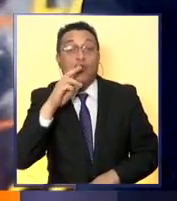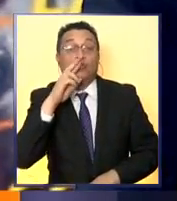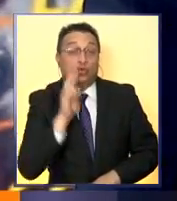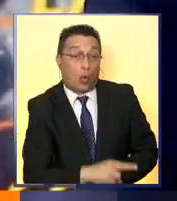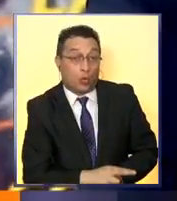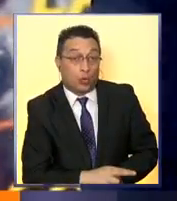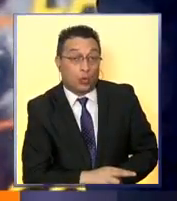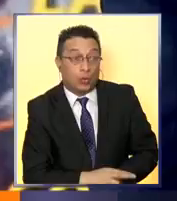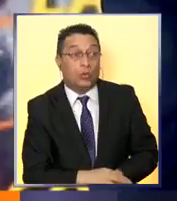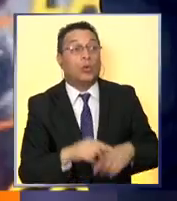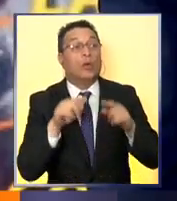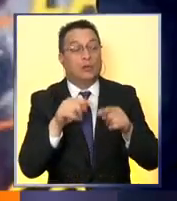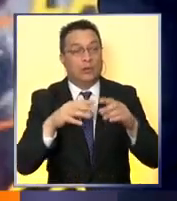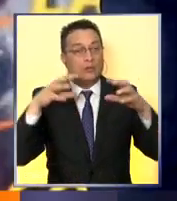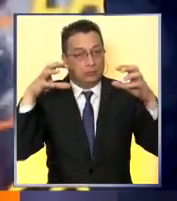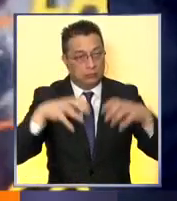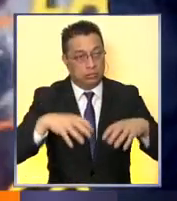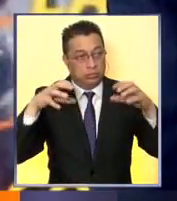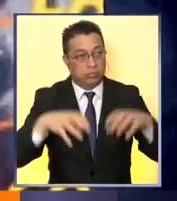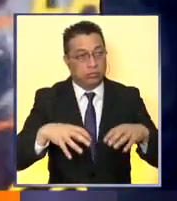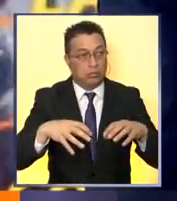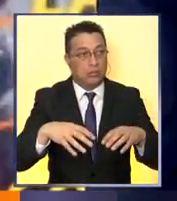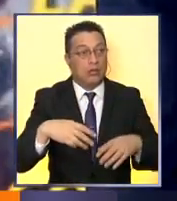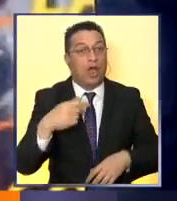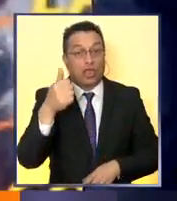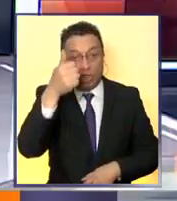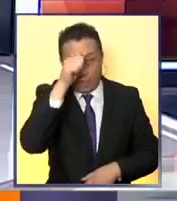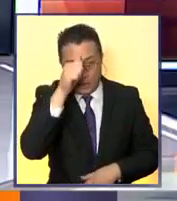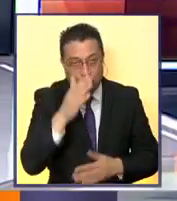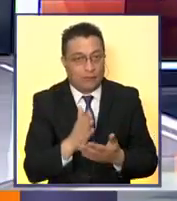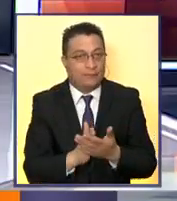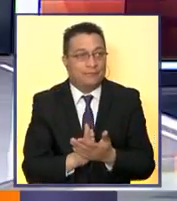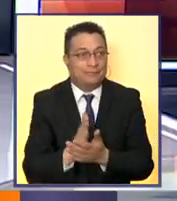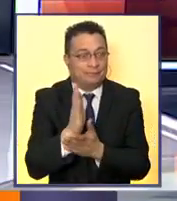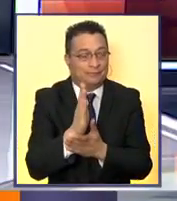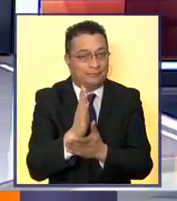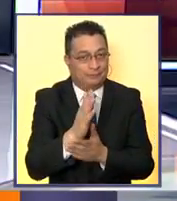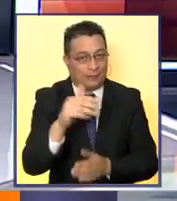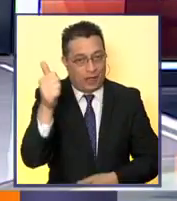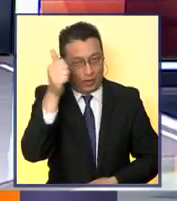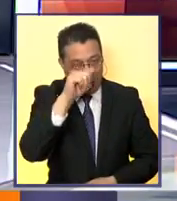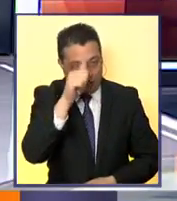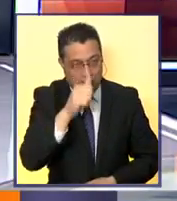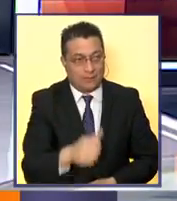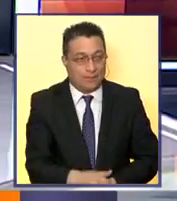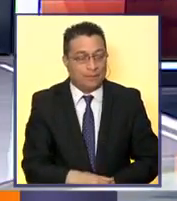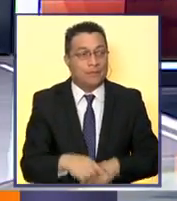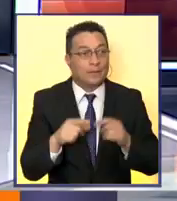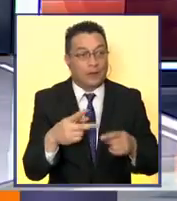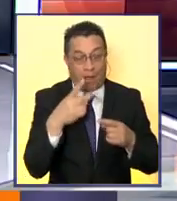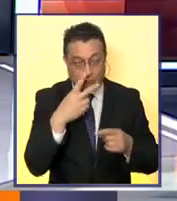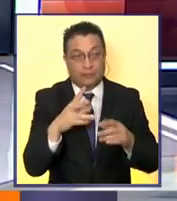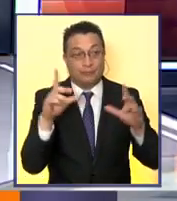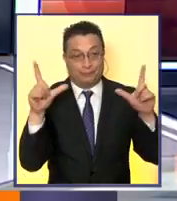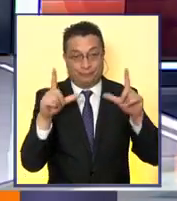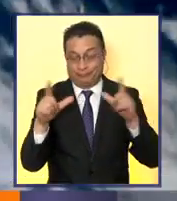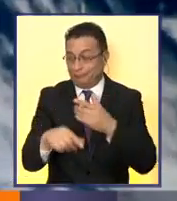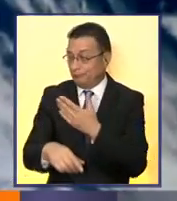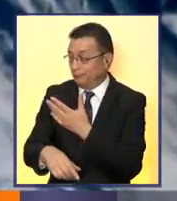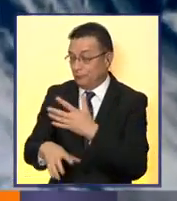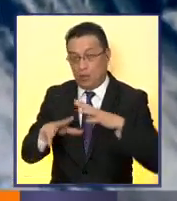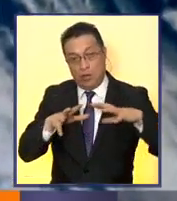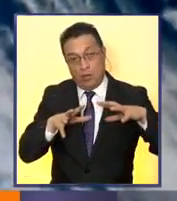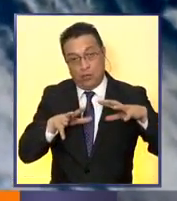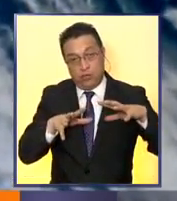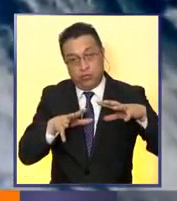a comenzar a llegar las precipitaciones a partir del día domingo. Esta es la imagen de hoy día, acá tenemos en el océano todavía que comienzan a verse